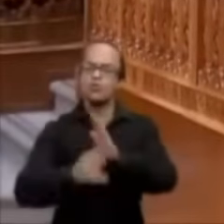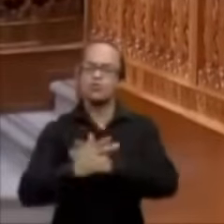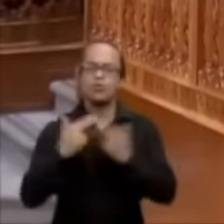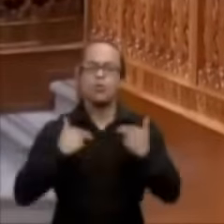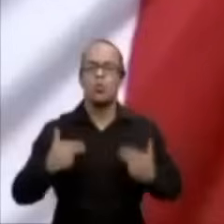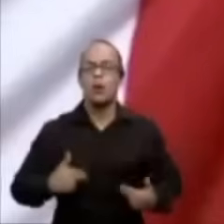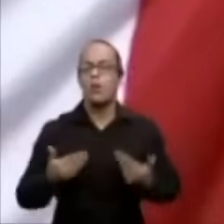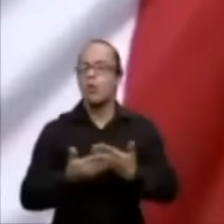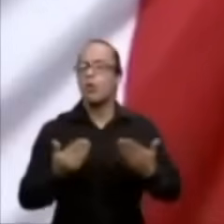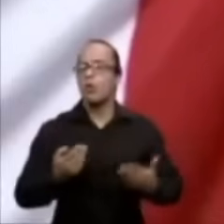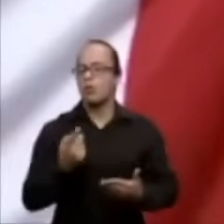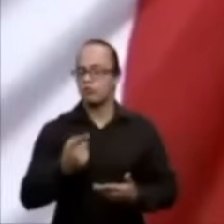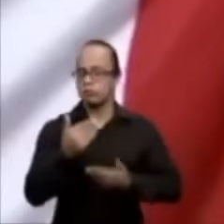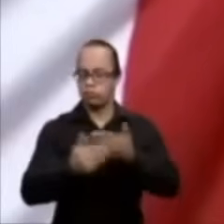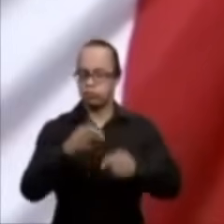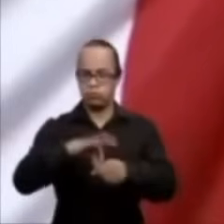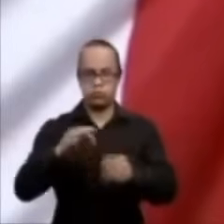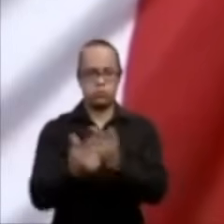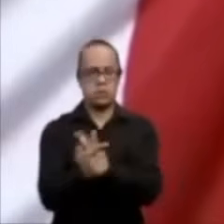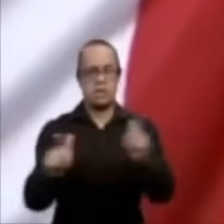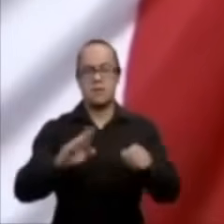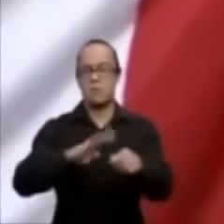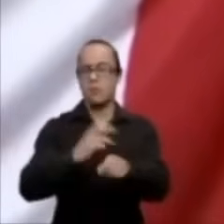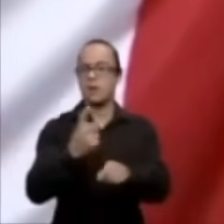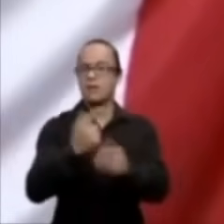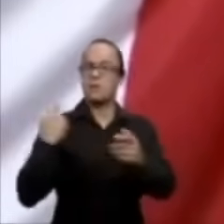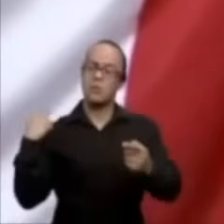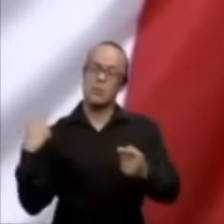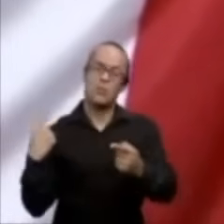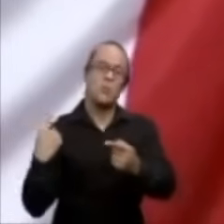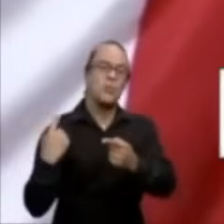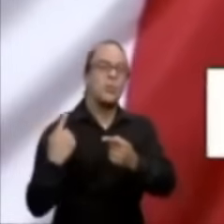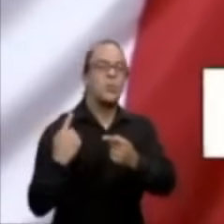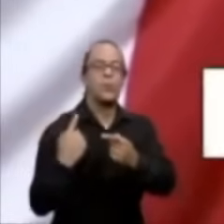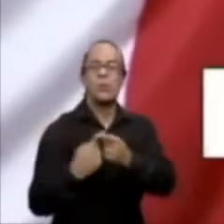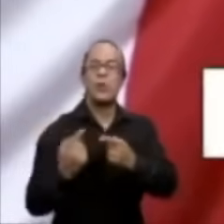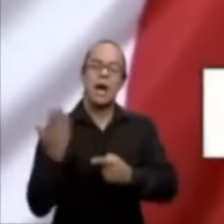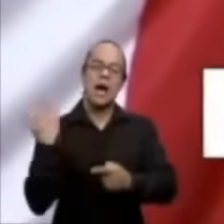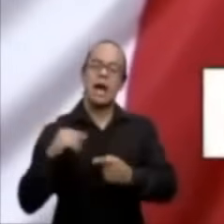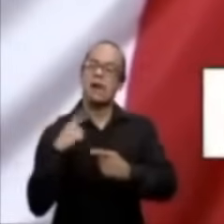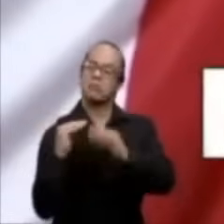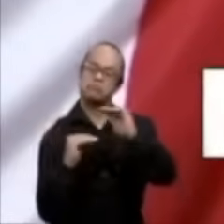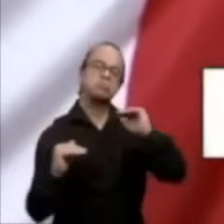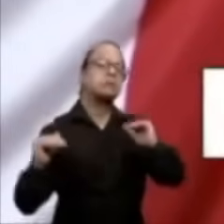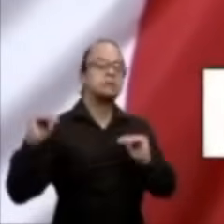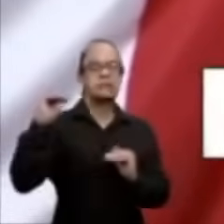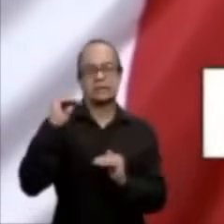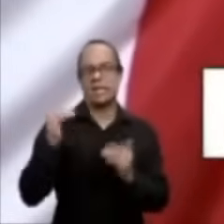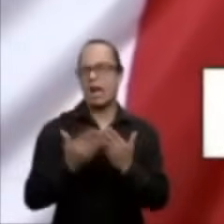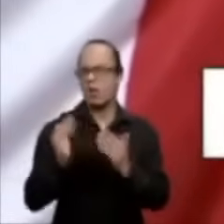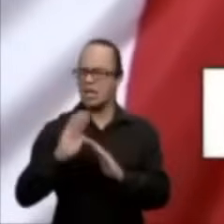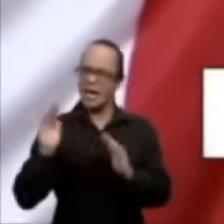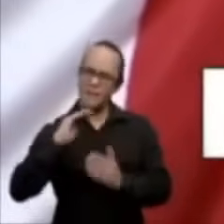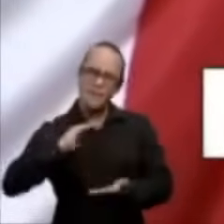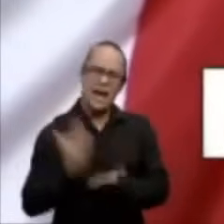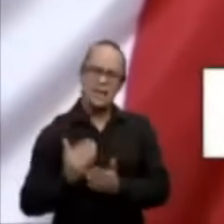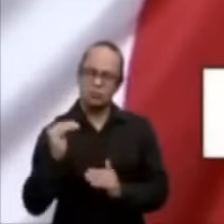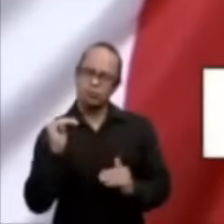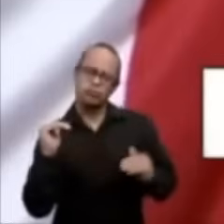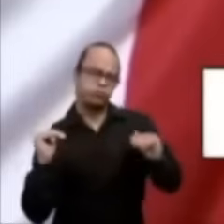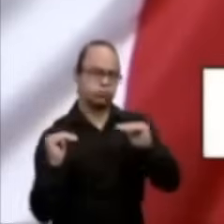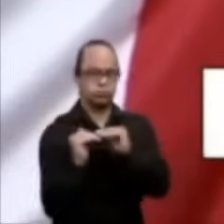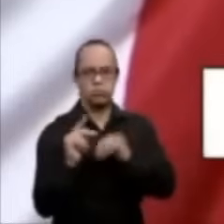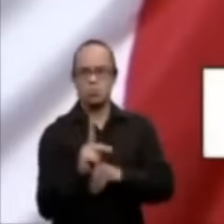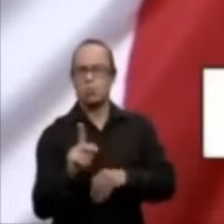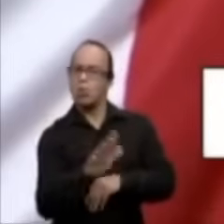un régimen de unos cuantos para dar inicio a un gobierno del pueblo, por el pueblo y para el pueblo.